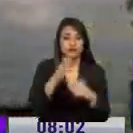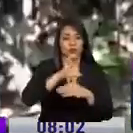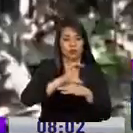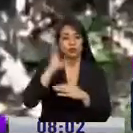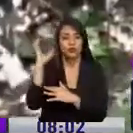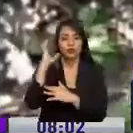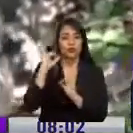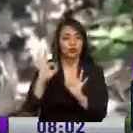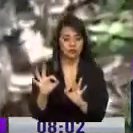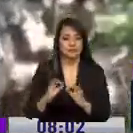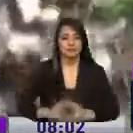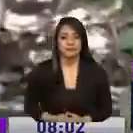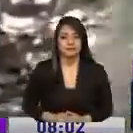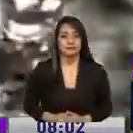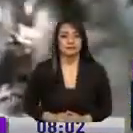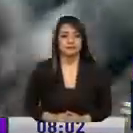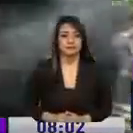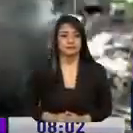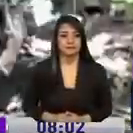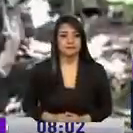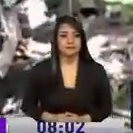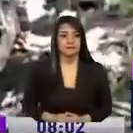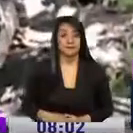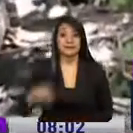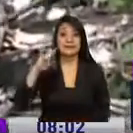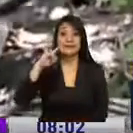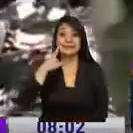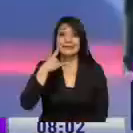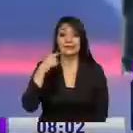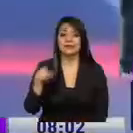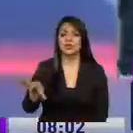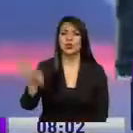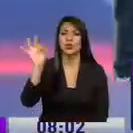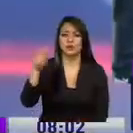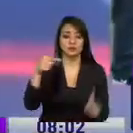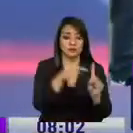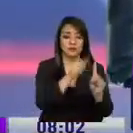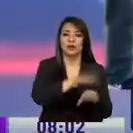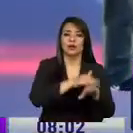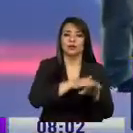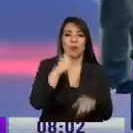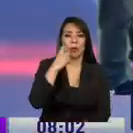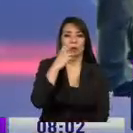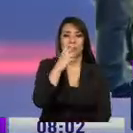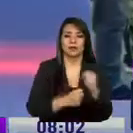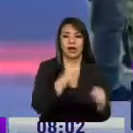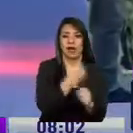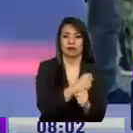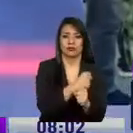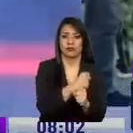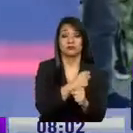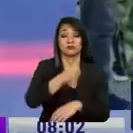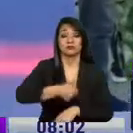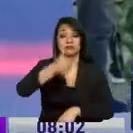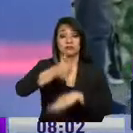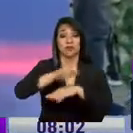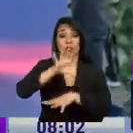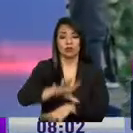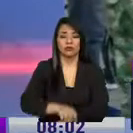países. La menor fue encontrada en poder de William G., de 20 años de edad, quien fue puesto a órdenes de las